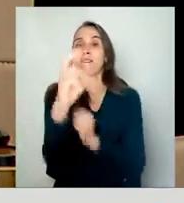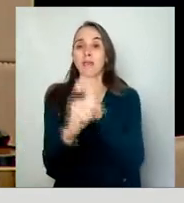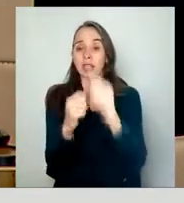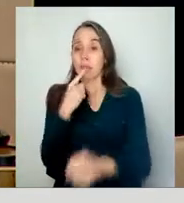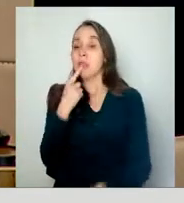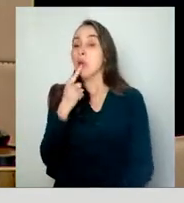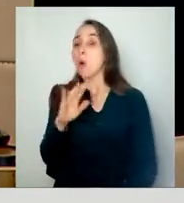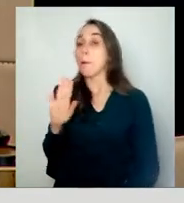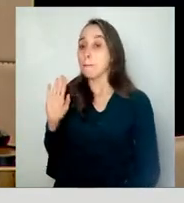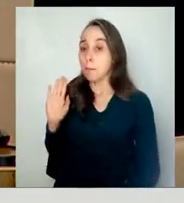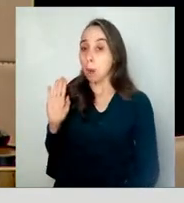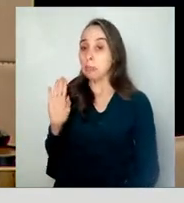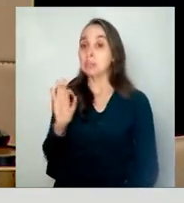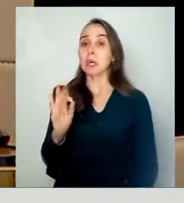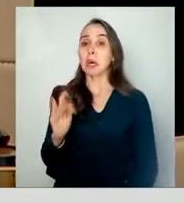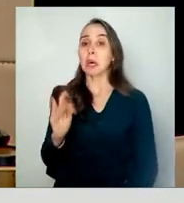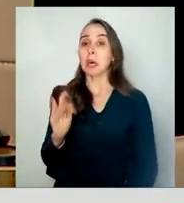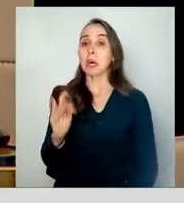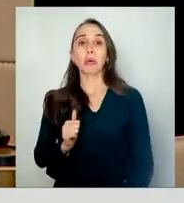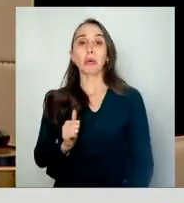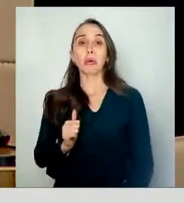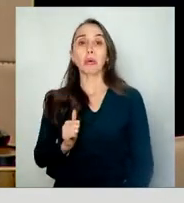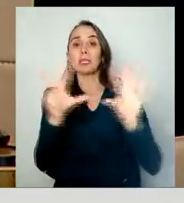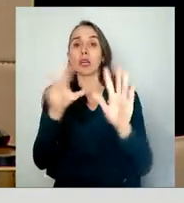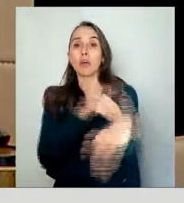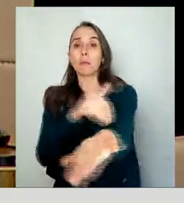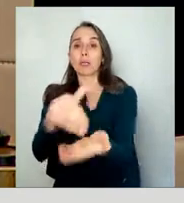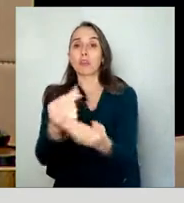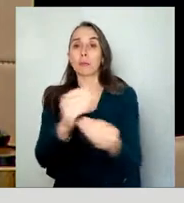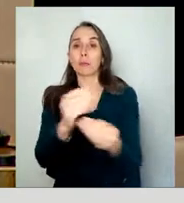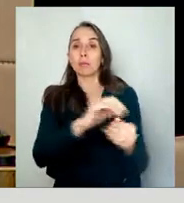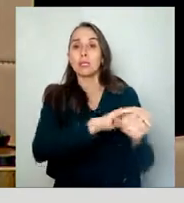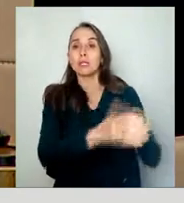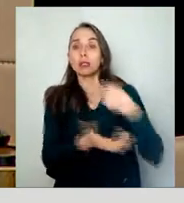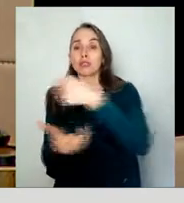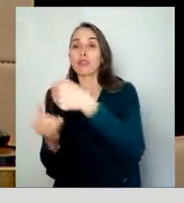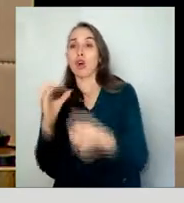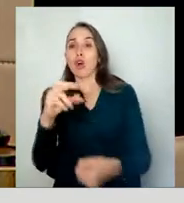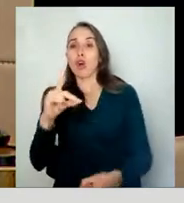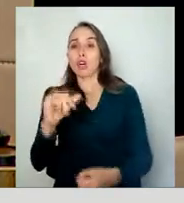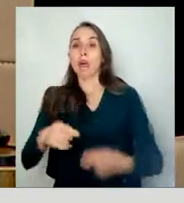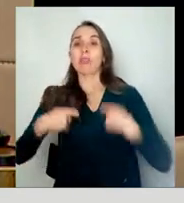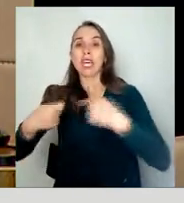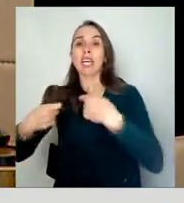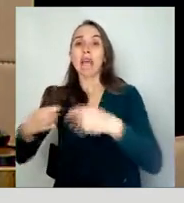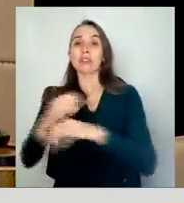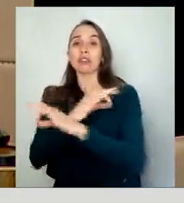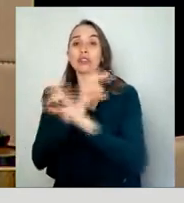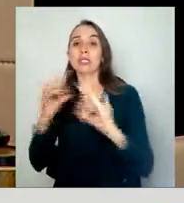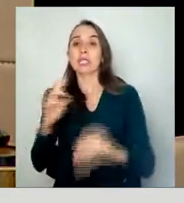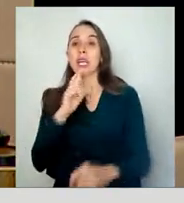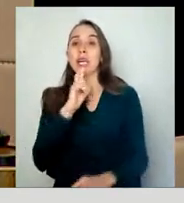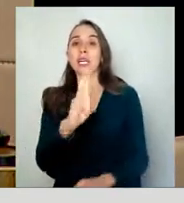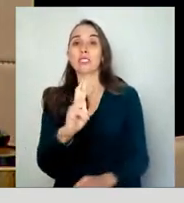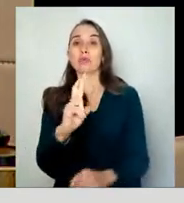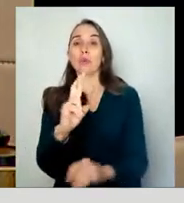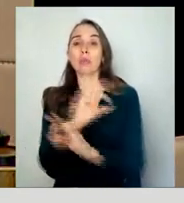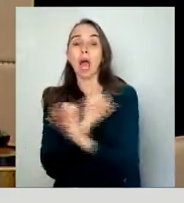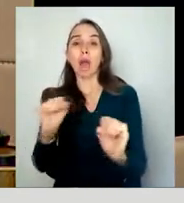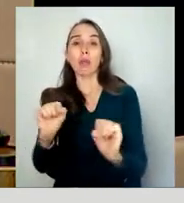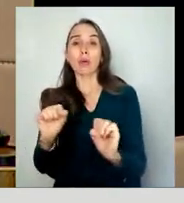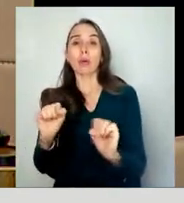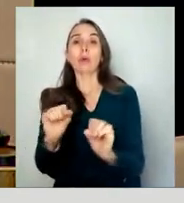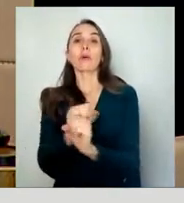y 68 millones de pesos que la conadi ha gastado sin tener resultados concretos no podemos permitir que